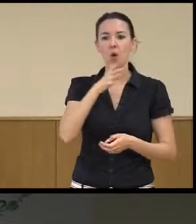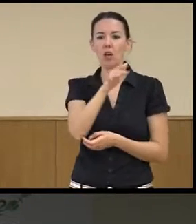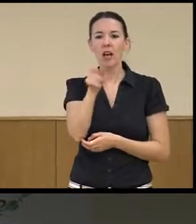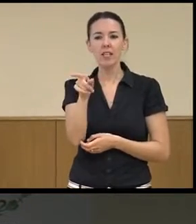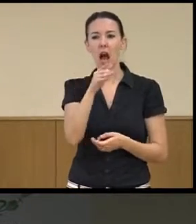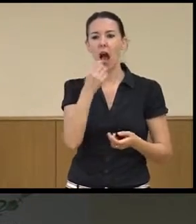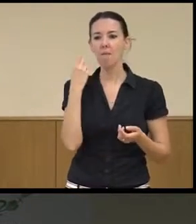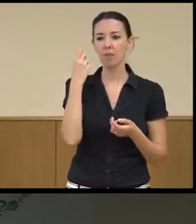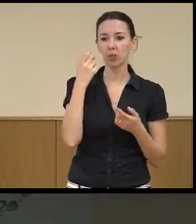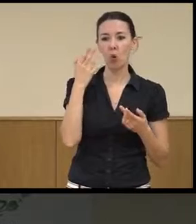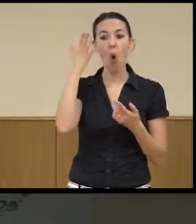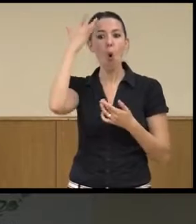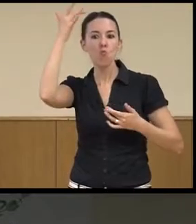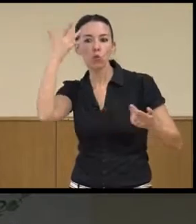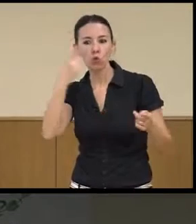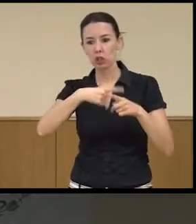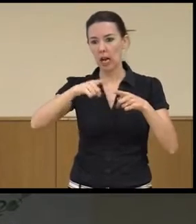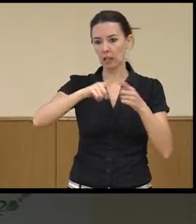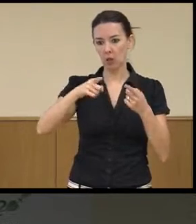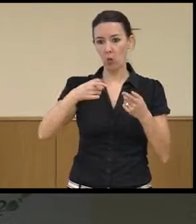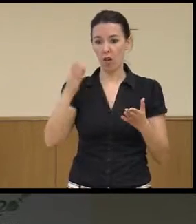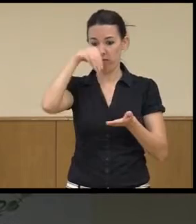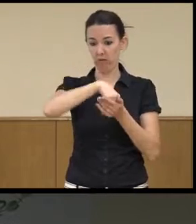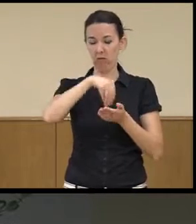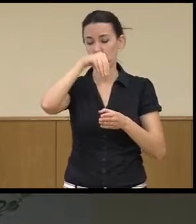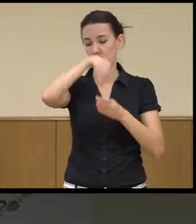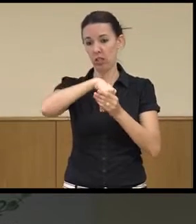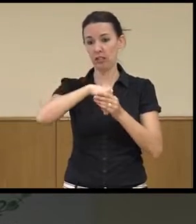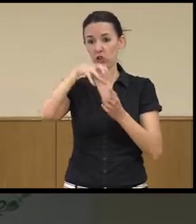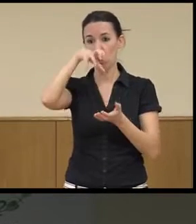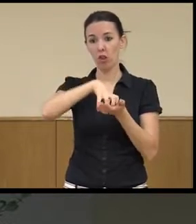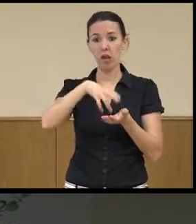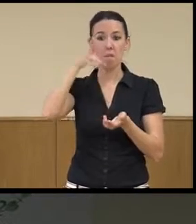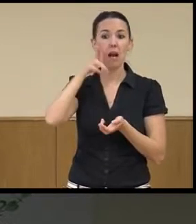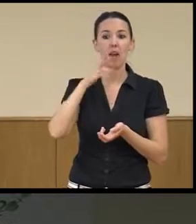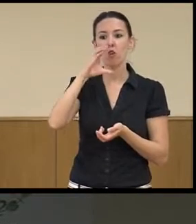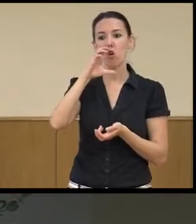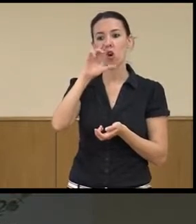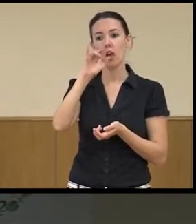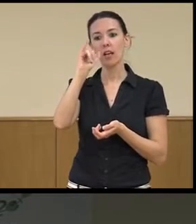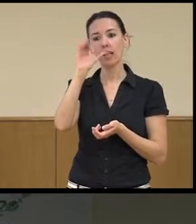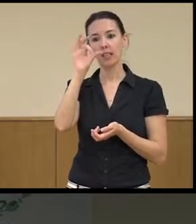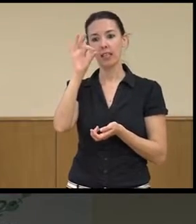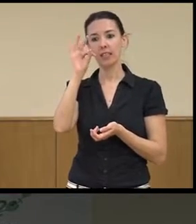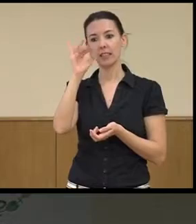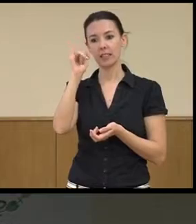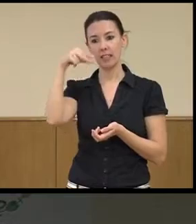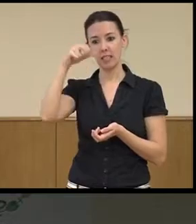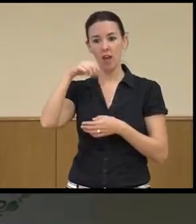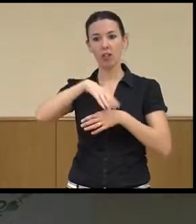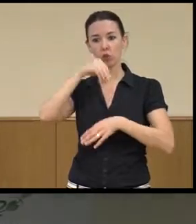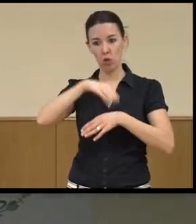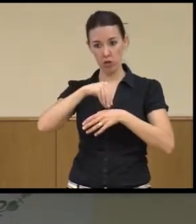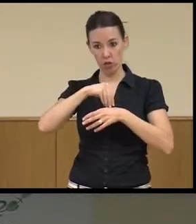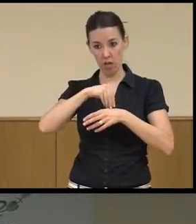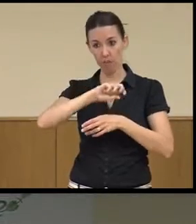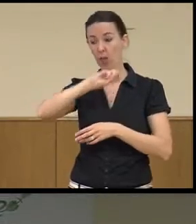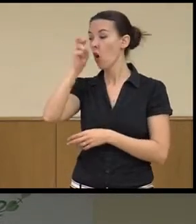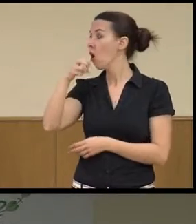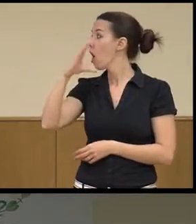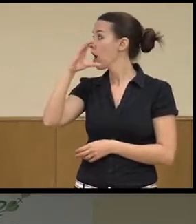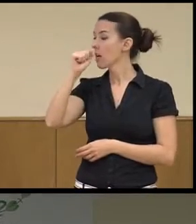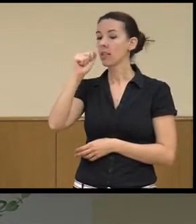las musas y presidía la reunión de las musas en su palacio, la reina Cristina de Suecia. De otra musa, Calíope, en su